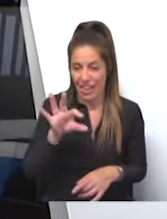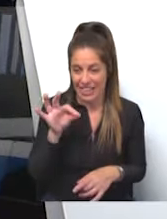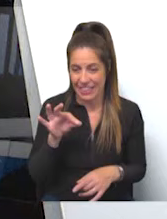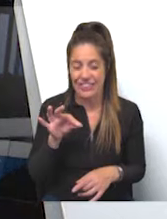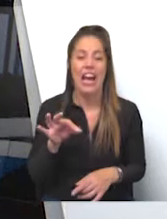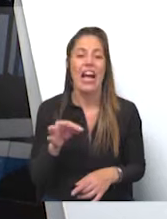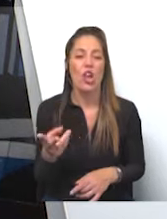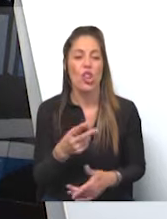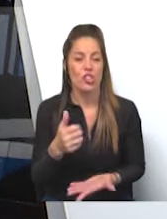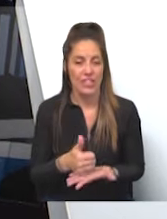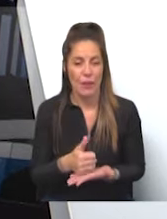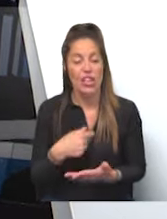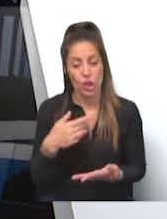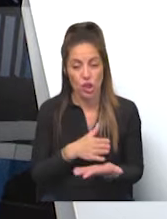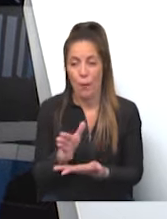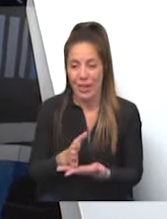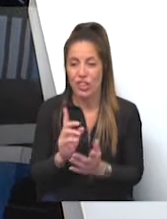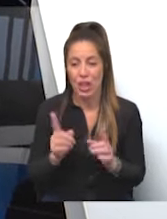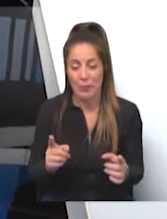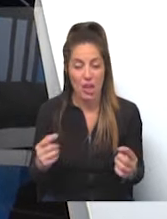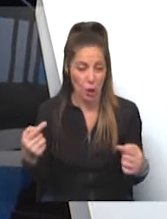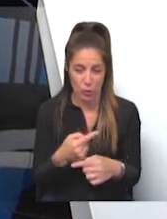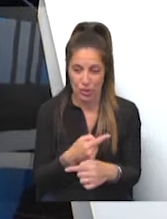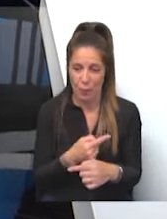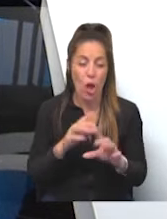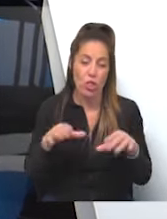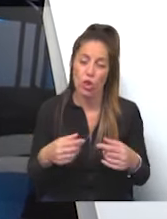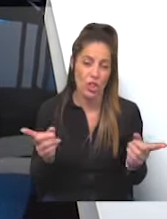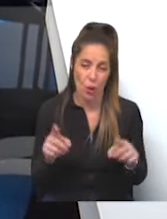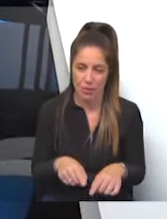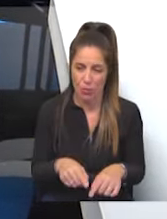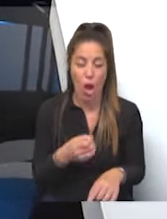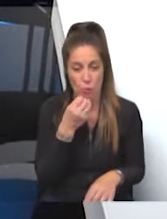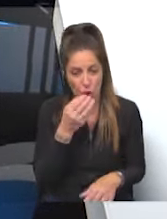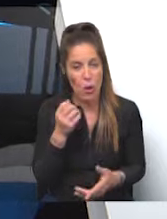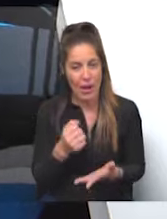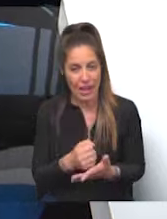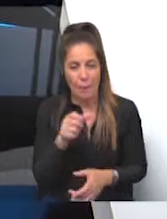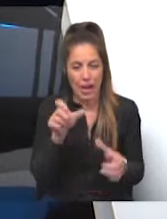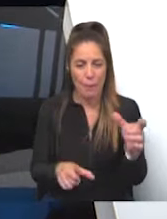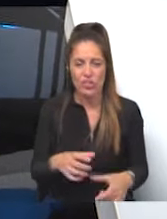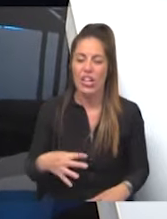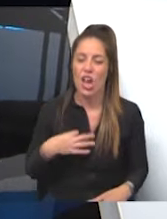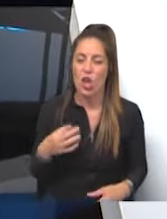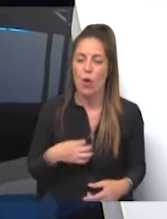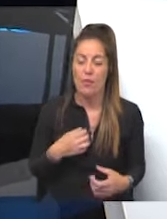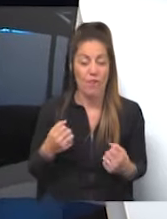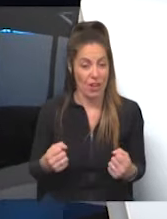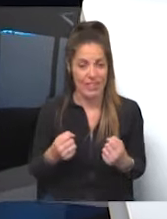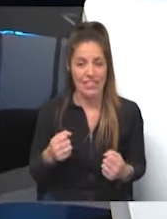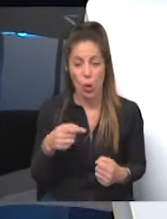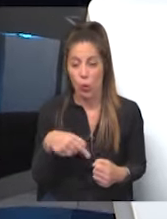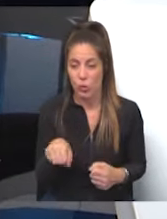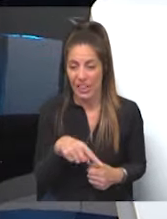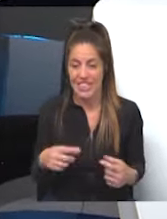estaban y en otros medios también nos cruzamos al rato andamos andamos todos en lo mismo es bueno marcar eso no para la gente que a veces lo vive de una manera muy intensa que ustedes se